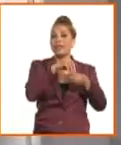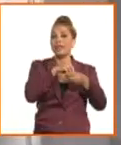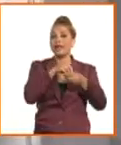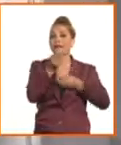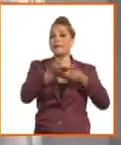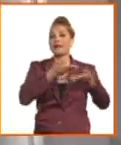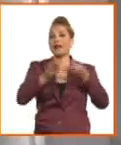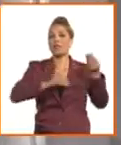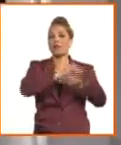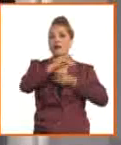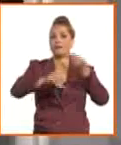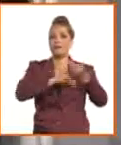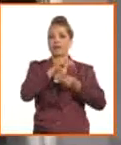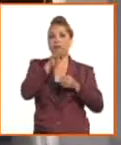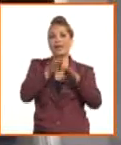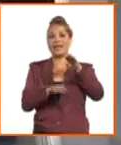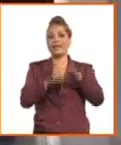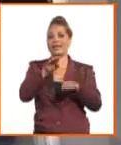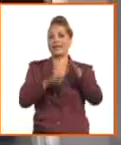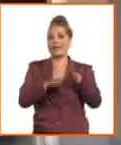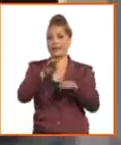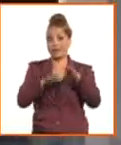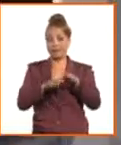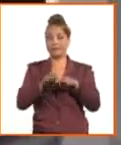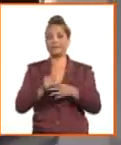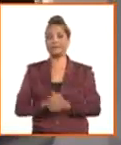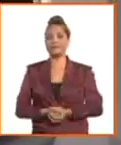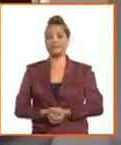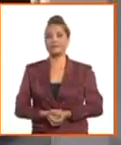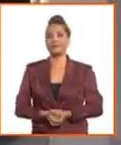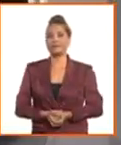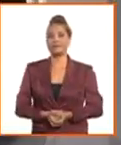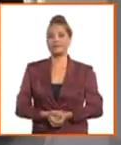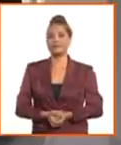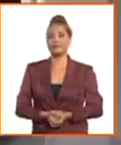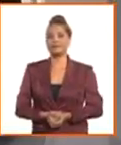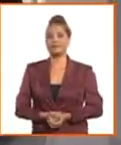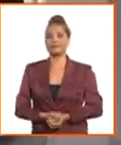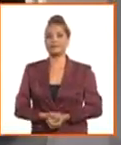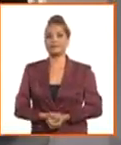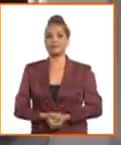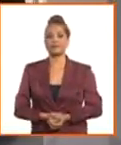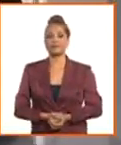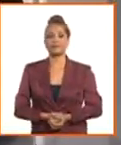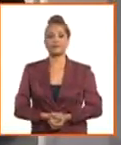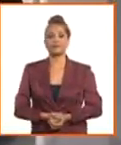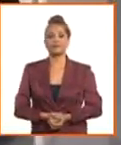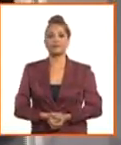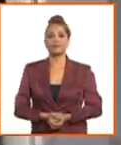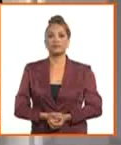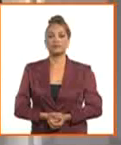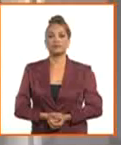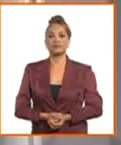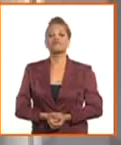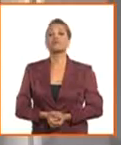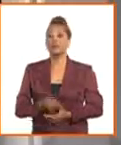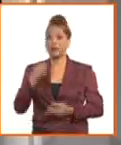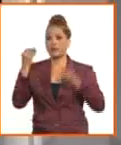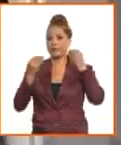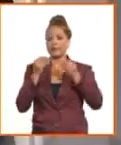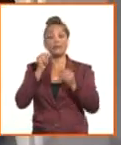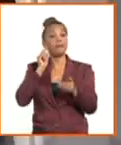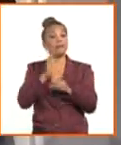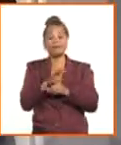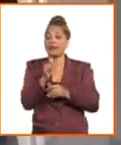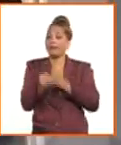mercado cambiario. O sea, como tú bien dices, más bien es al revés. Entonces, bien, ahora, pero hay que avanzar. Claro. O sea, lo